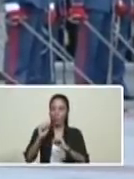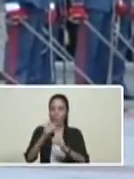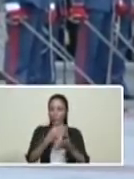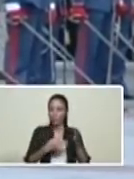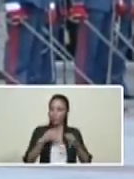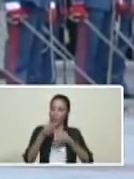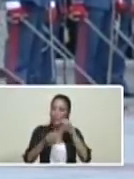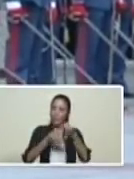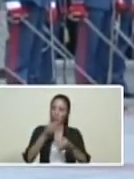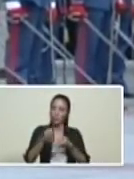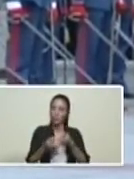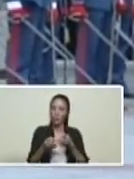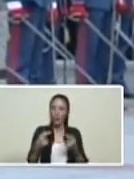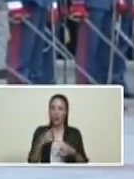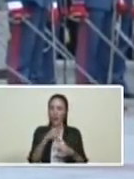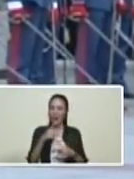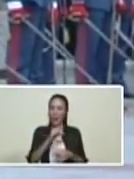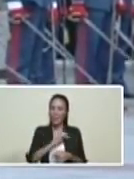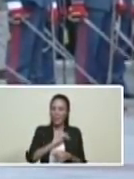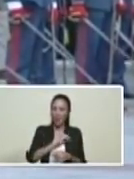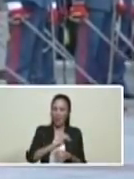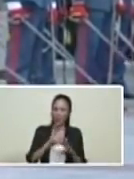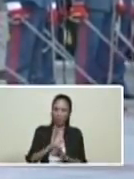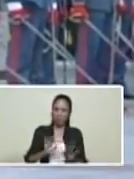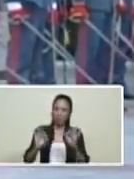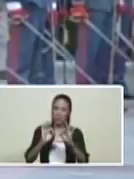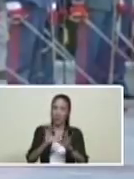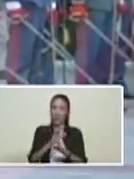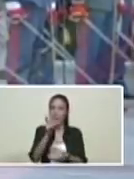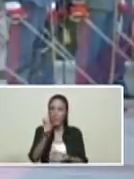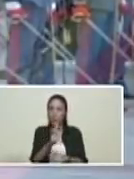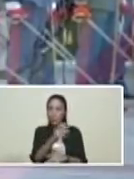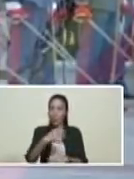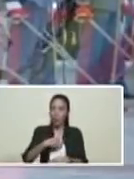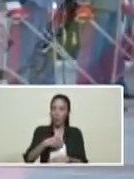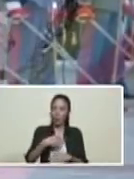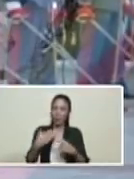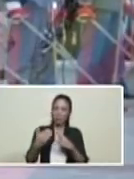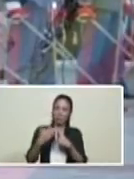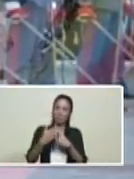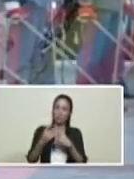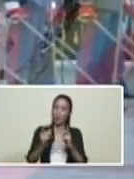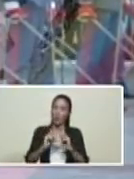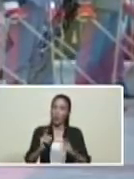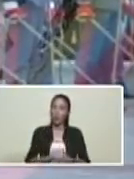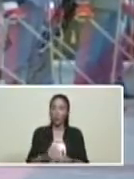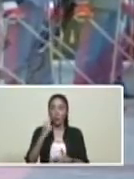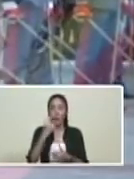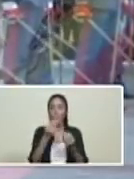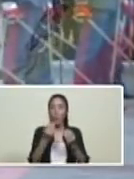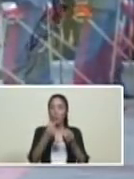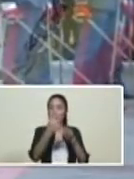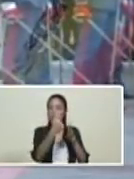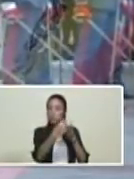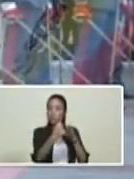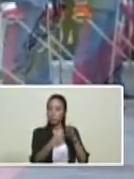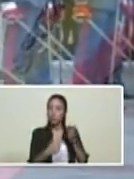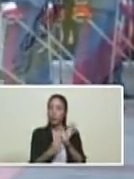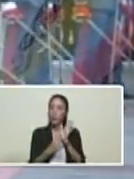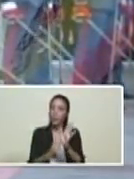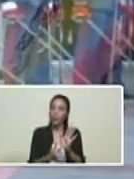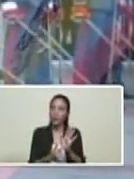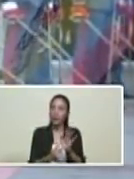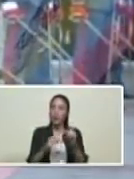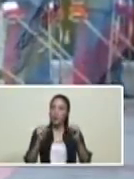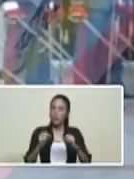intimidarlo yo tengo pruebas irrefragable del tino del pueblo en las grandes resoluciones y por eso es que